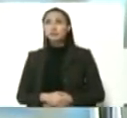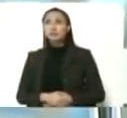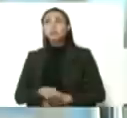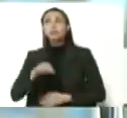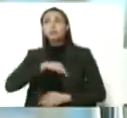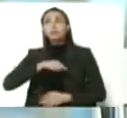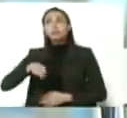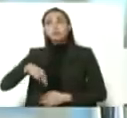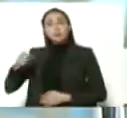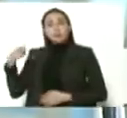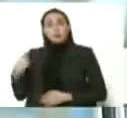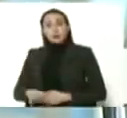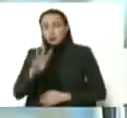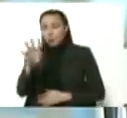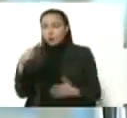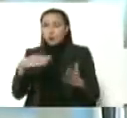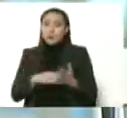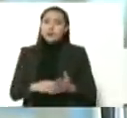tenemos, presidente,